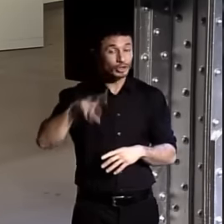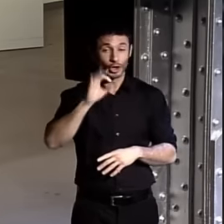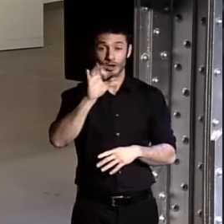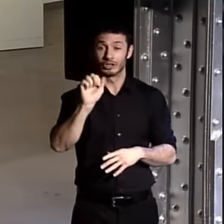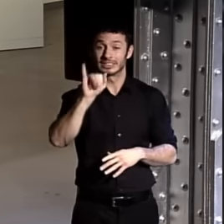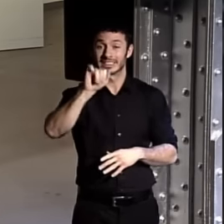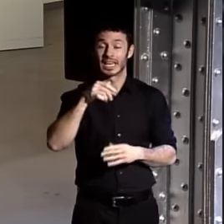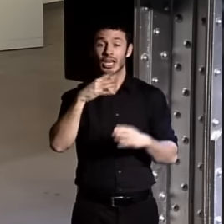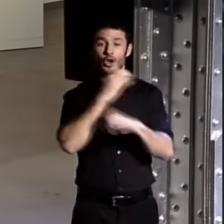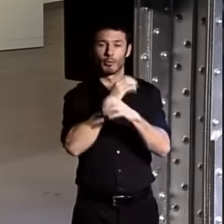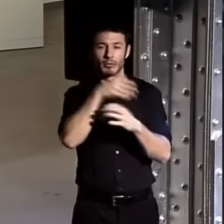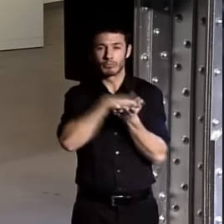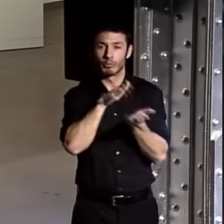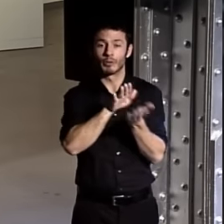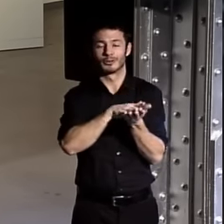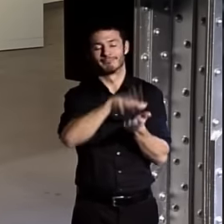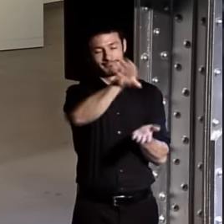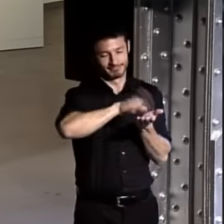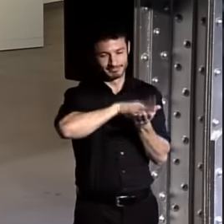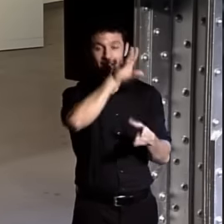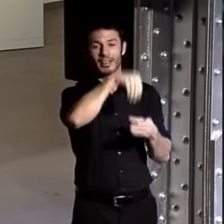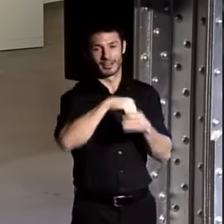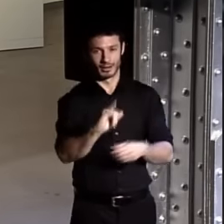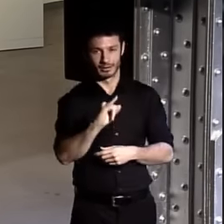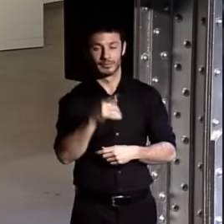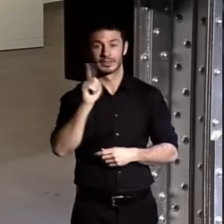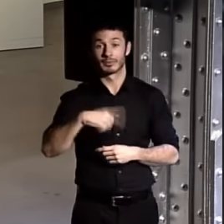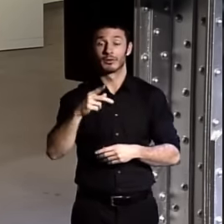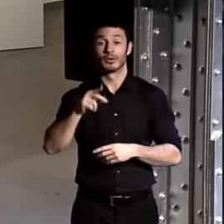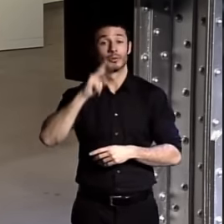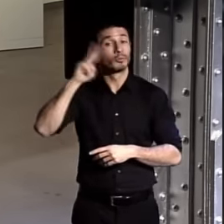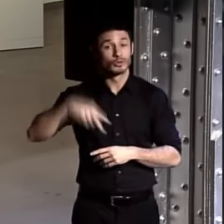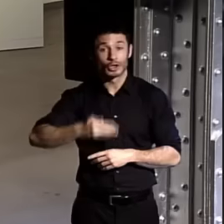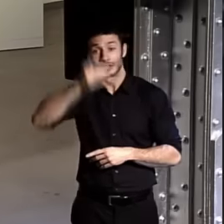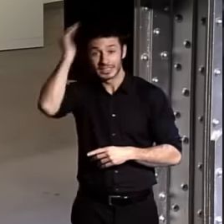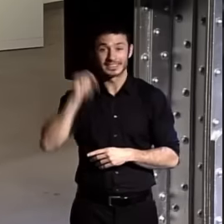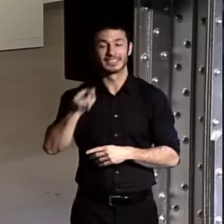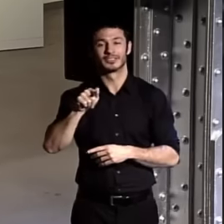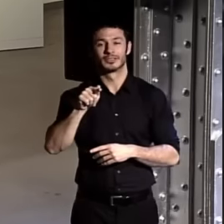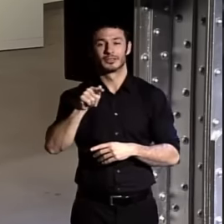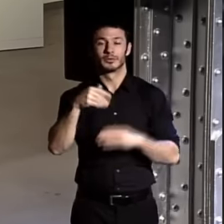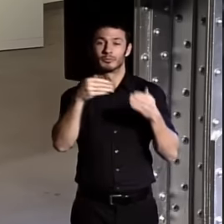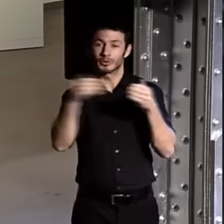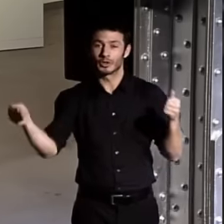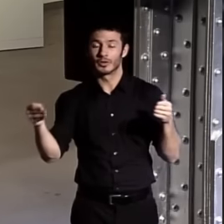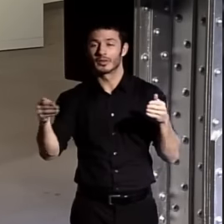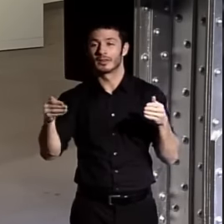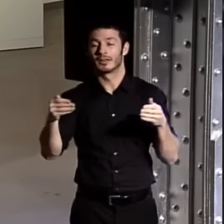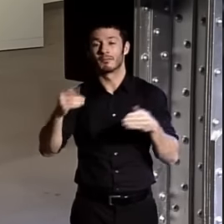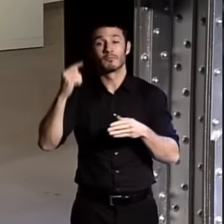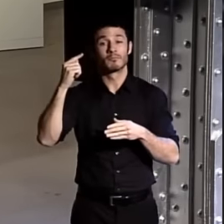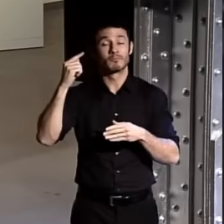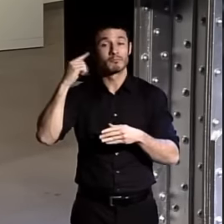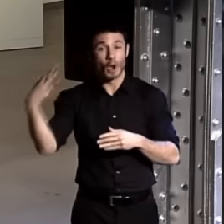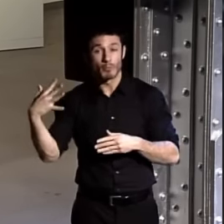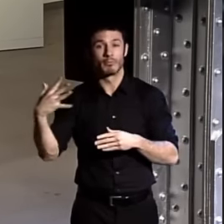cómic de m Ángel Martín que se encargó cuando el museo tisen hizo mitos del pop y y le encargó Paloma marcó creo que